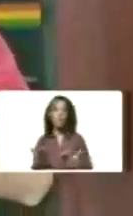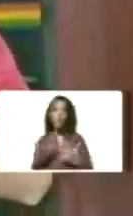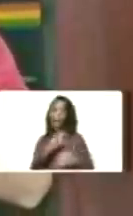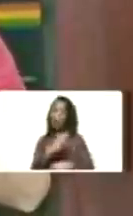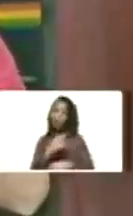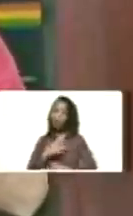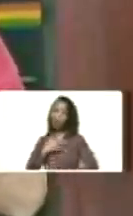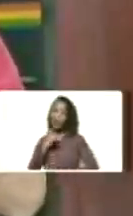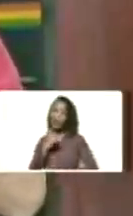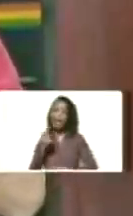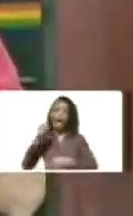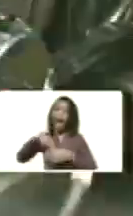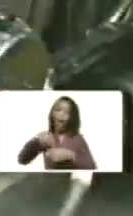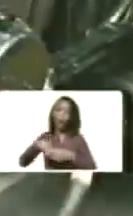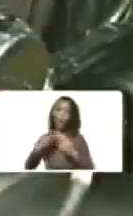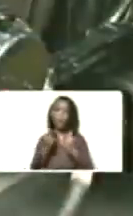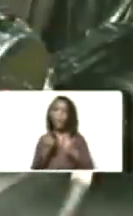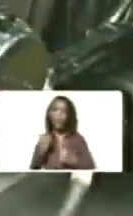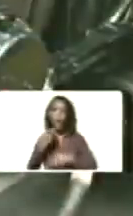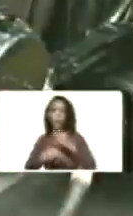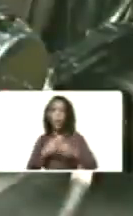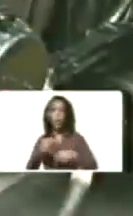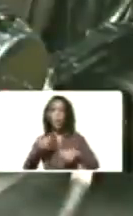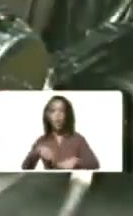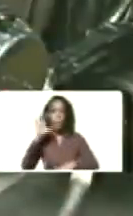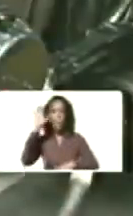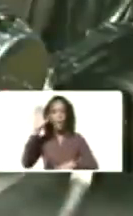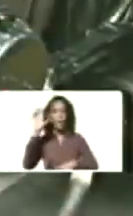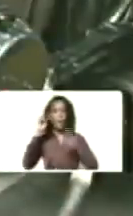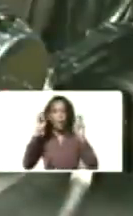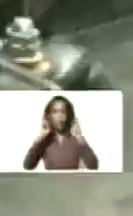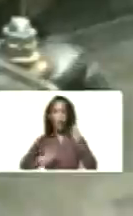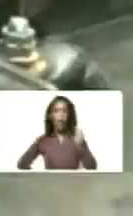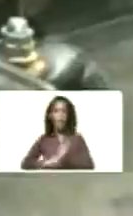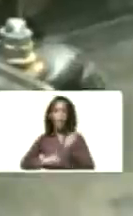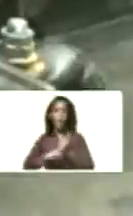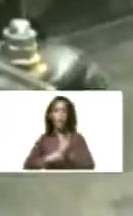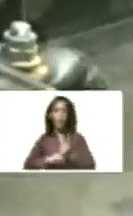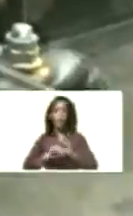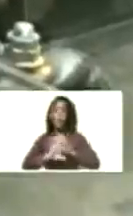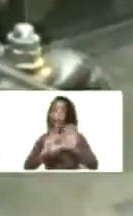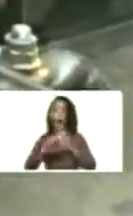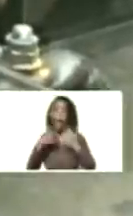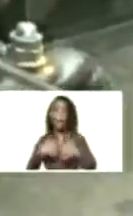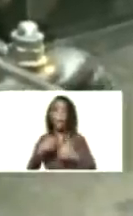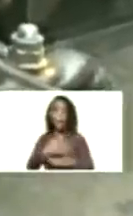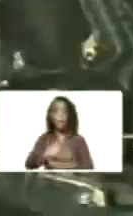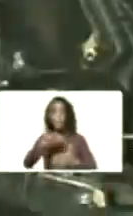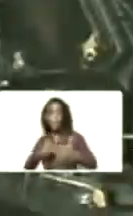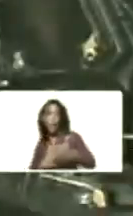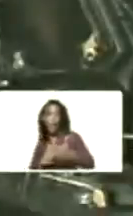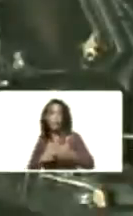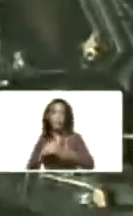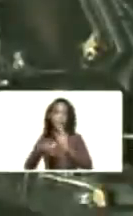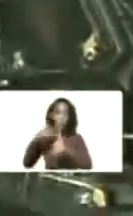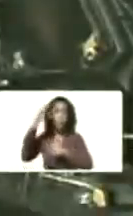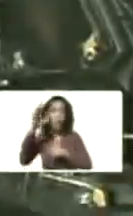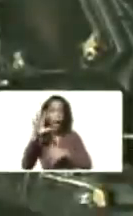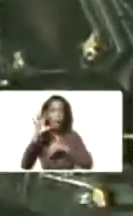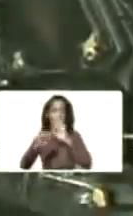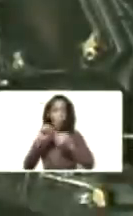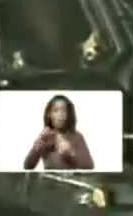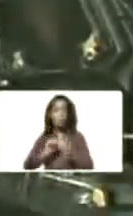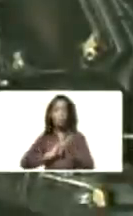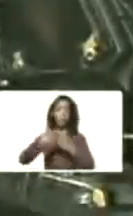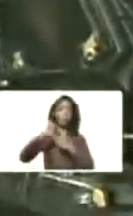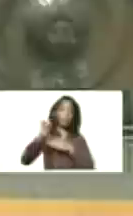decir, el ahorro en divisas que hemos generado al país producto de esta repotenciación, ya que las empresas transnacionales cotizaban altos costos